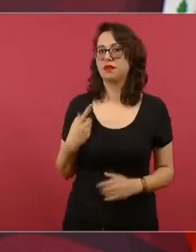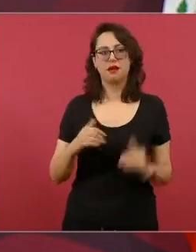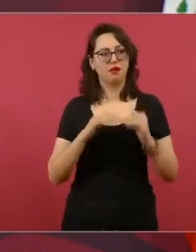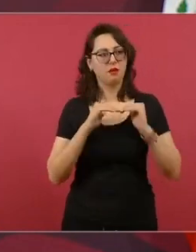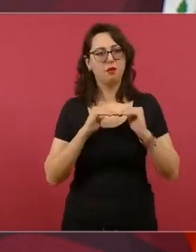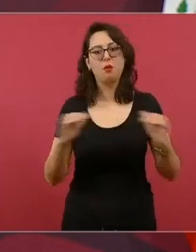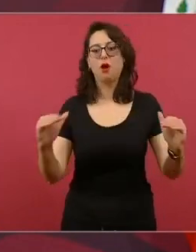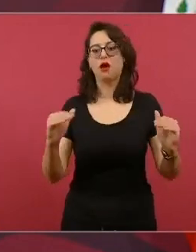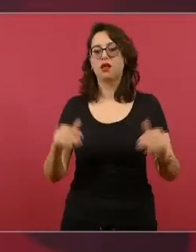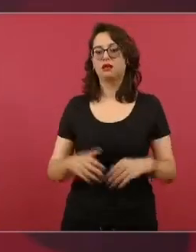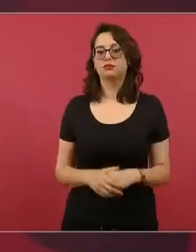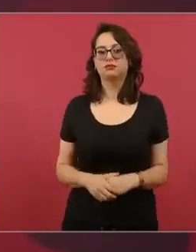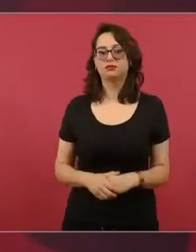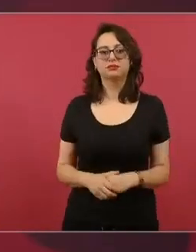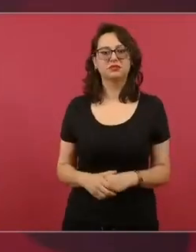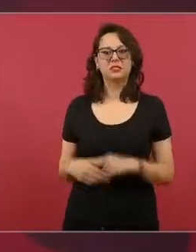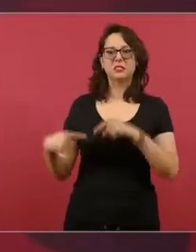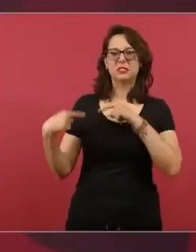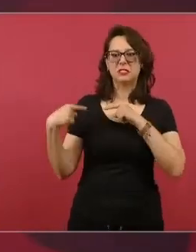Y lucha.